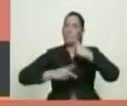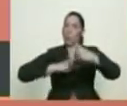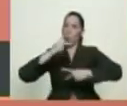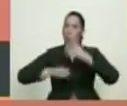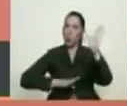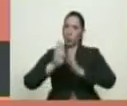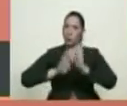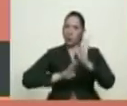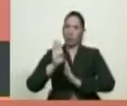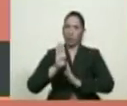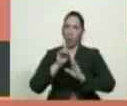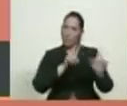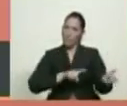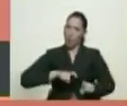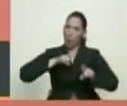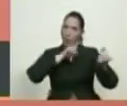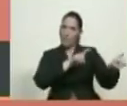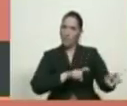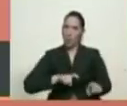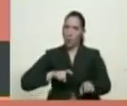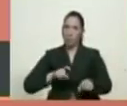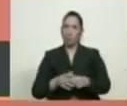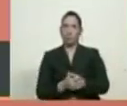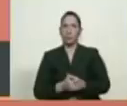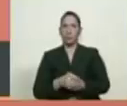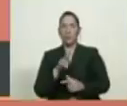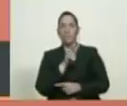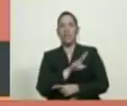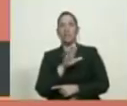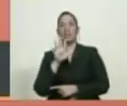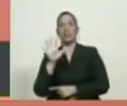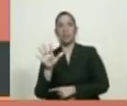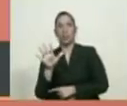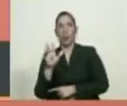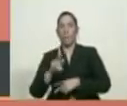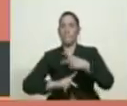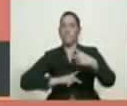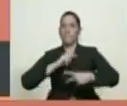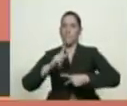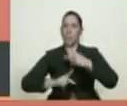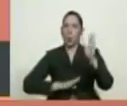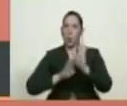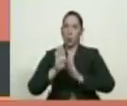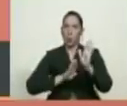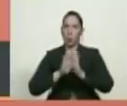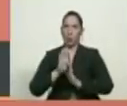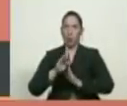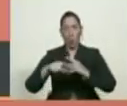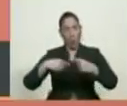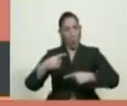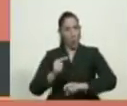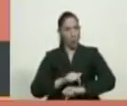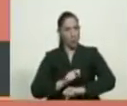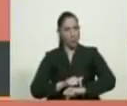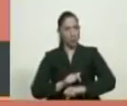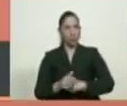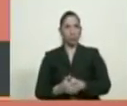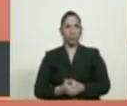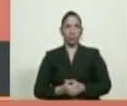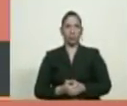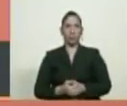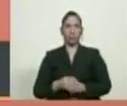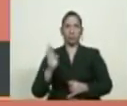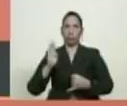los agroindustriales para 25 productos. Ya en los próximos minutos, al terminar esta rueda de